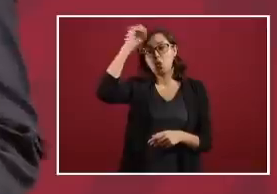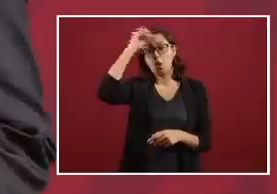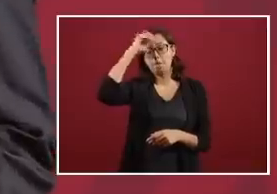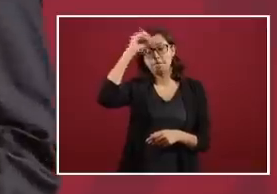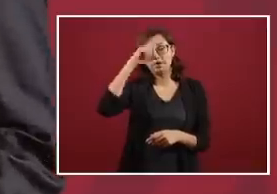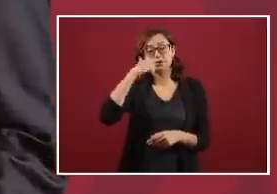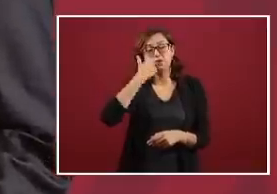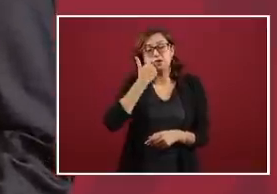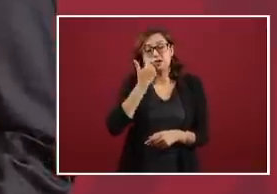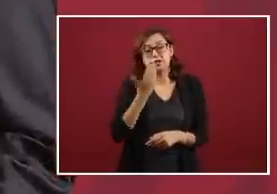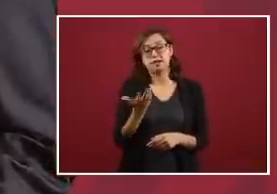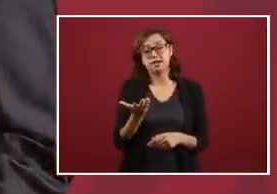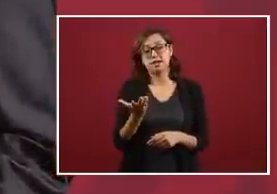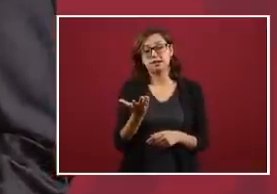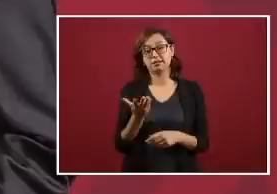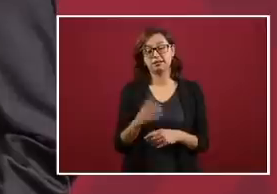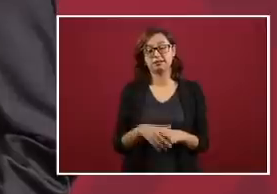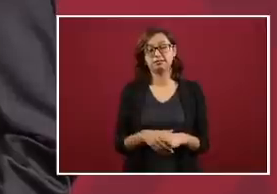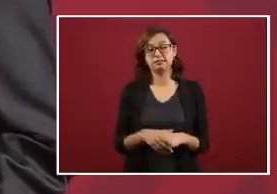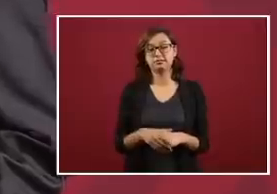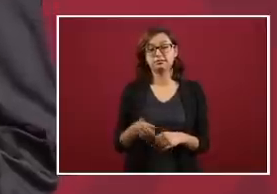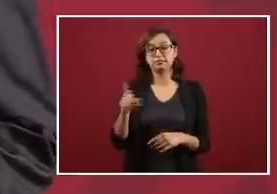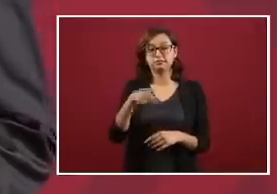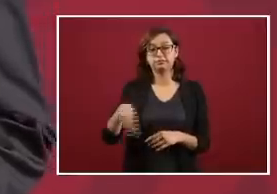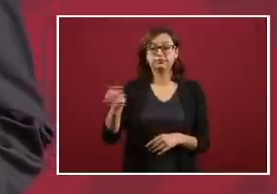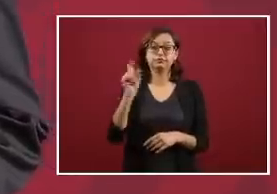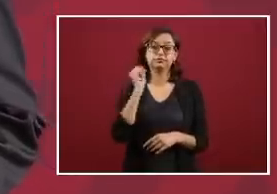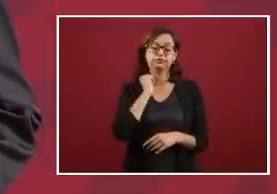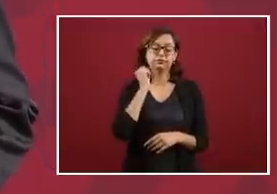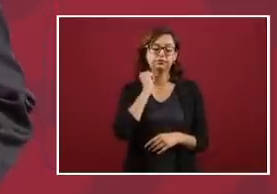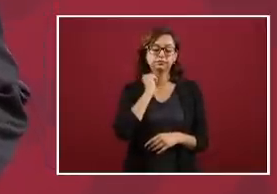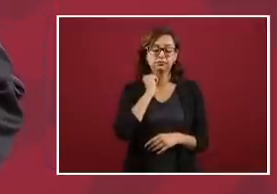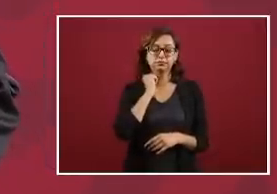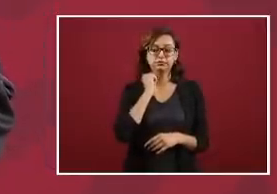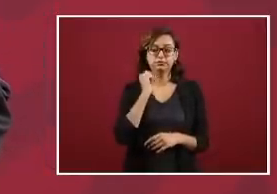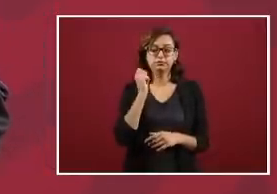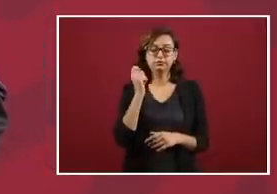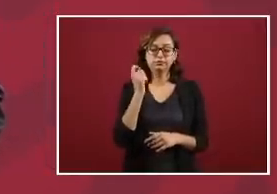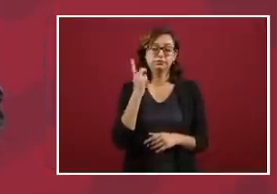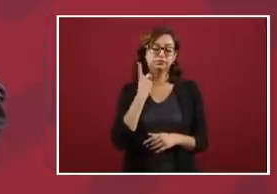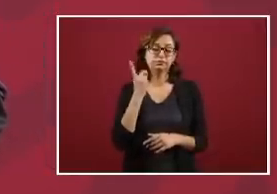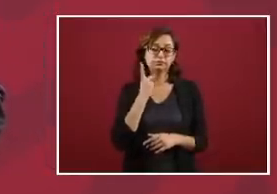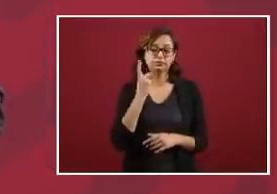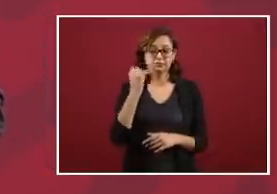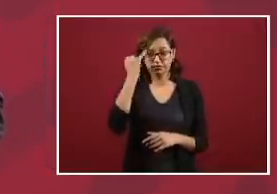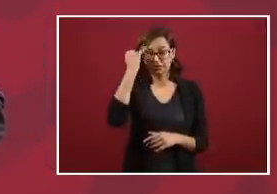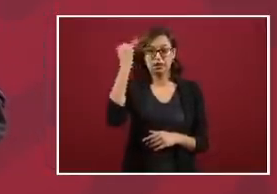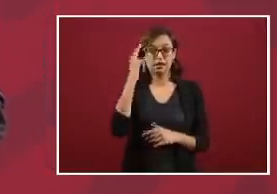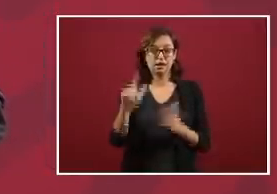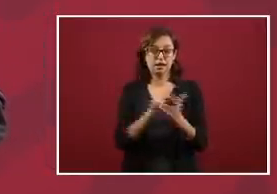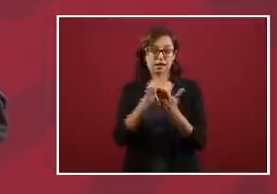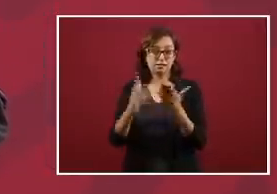y, en el caso de los legisladores, hasta de presentar iniciativas de ley.